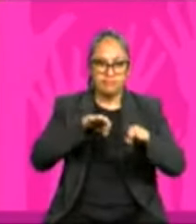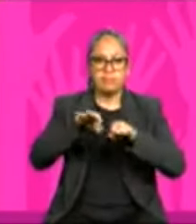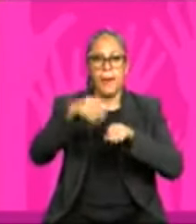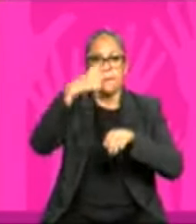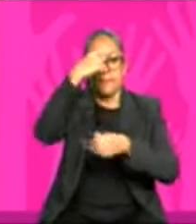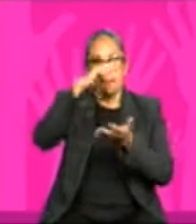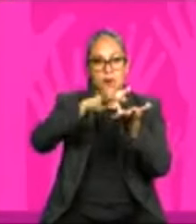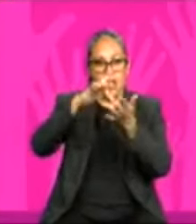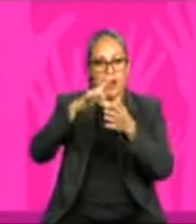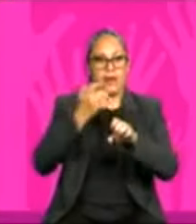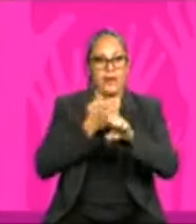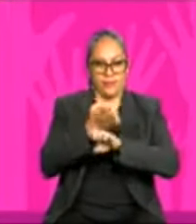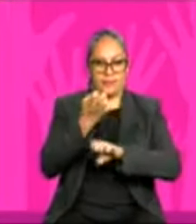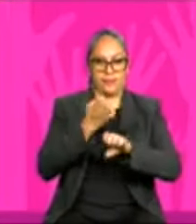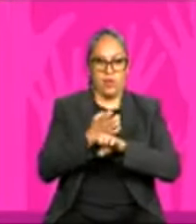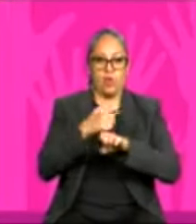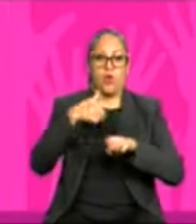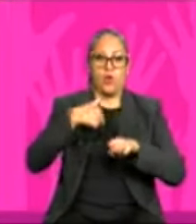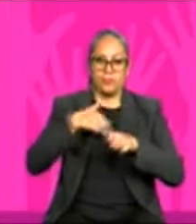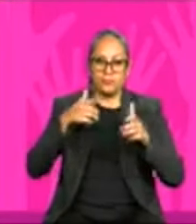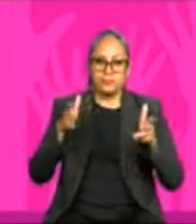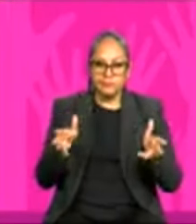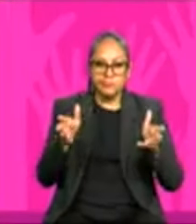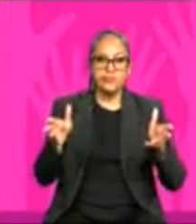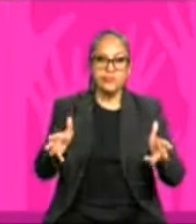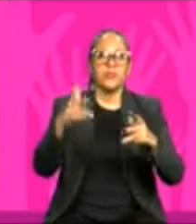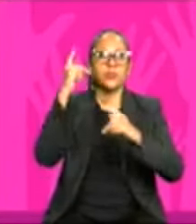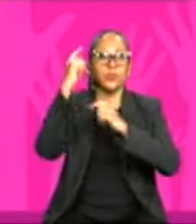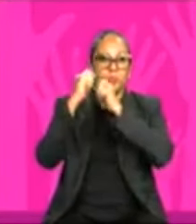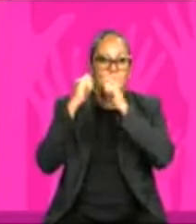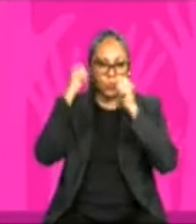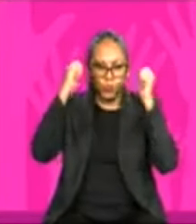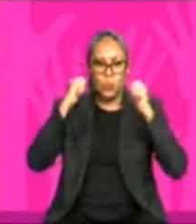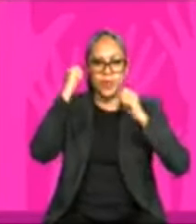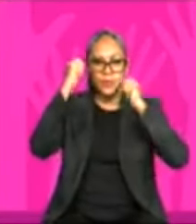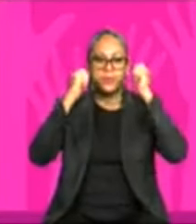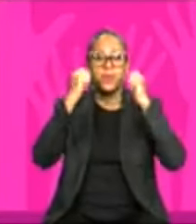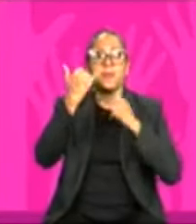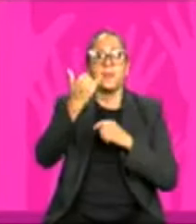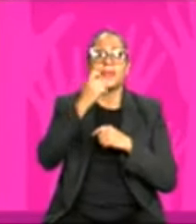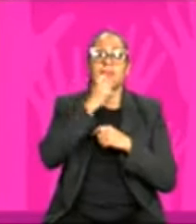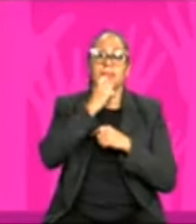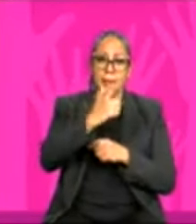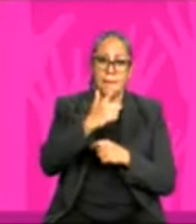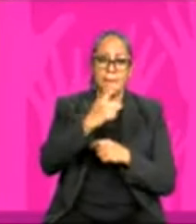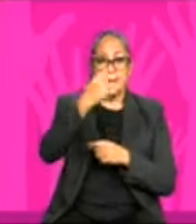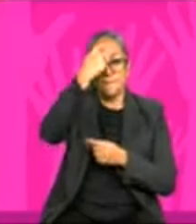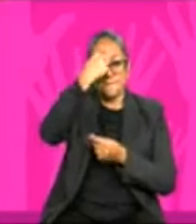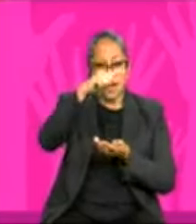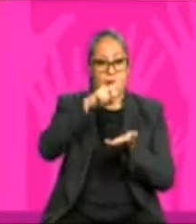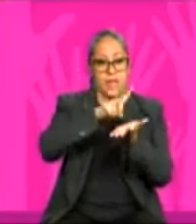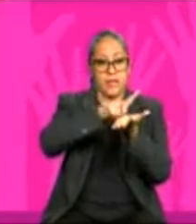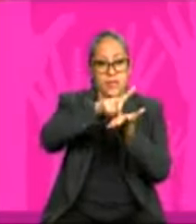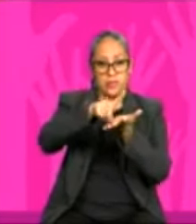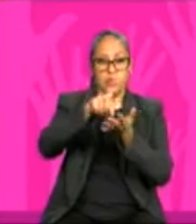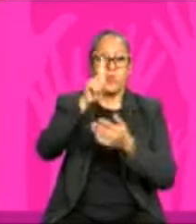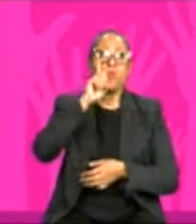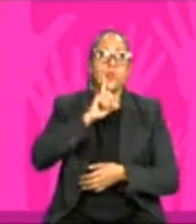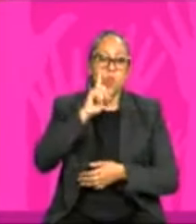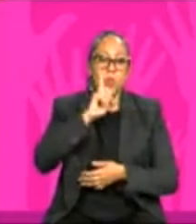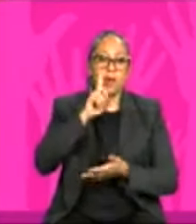Como legisladora he impulsado el turismo morelense, la agenda de derechos para las mujeres, los